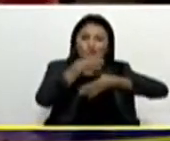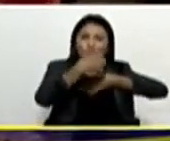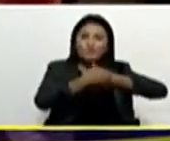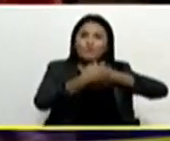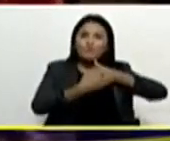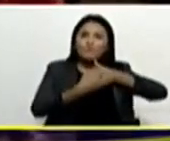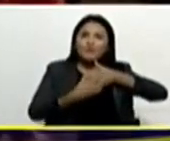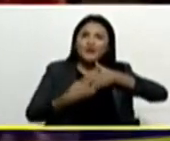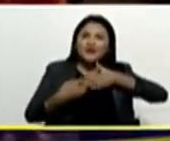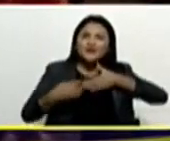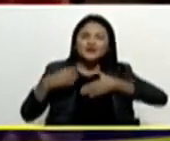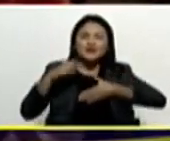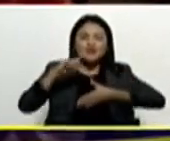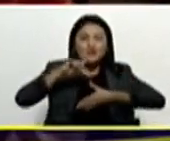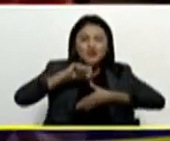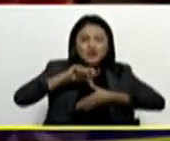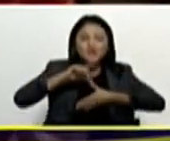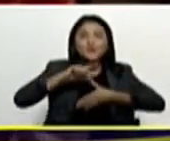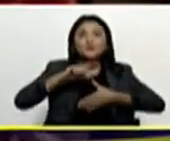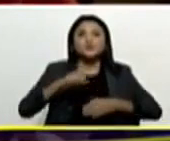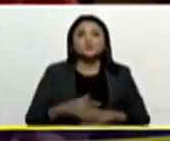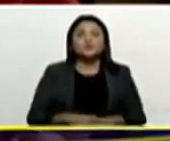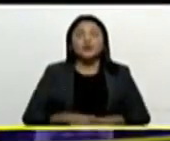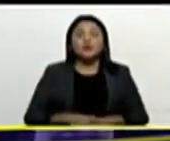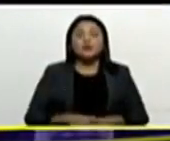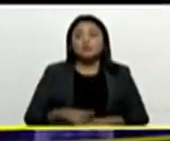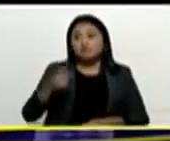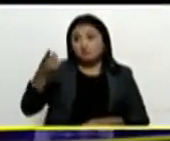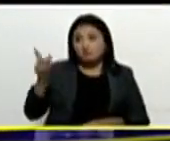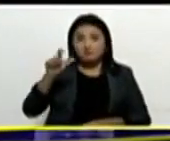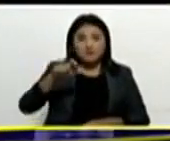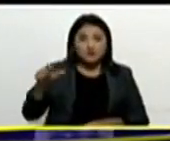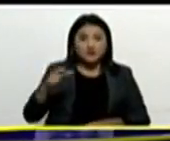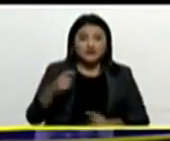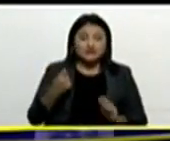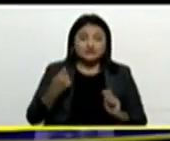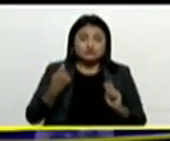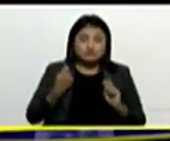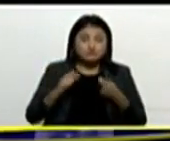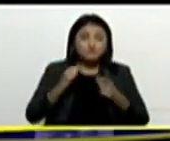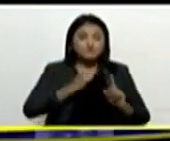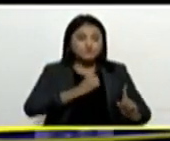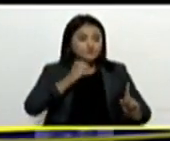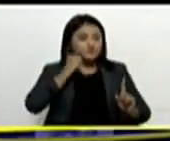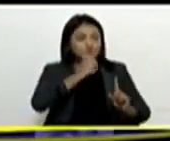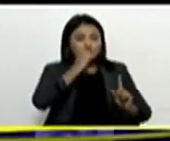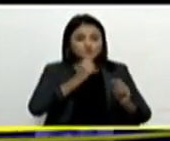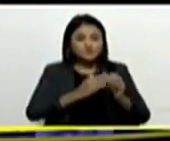para aquellos que han intentado asesinar los líderes de la Revolución Bolivariana,